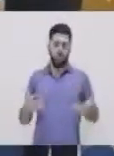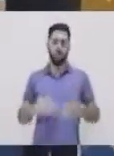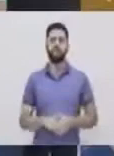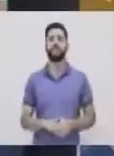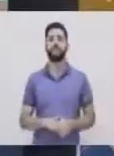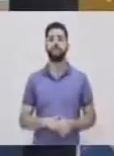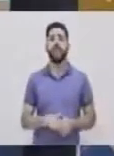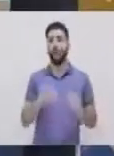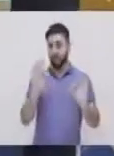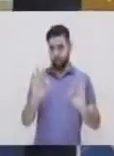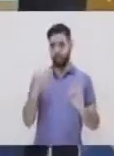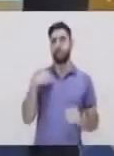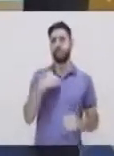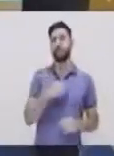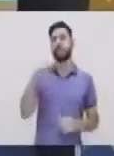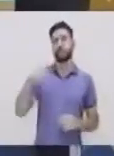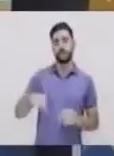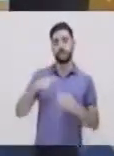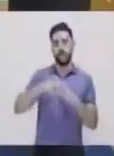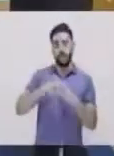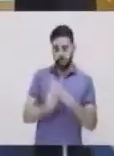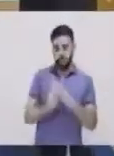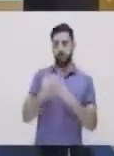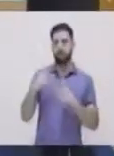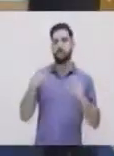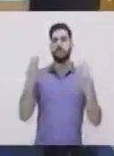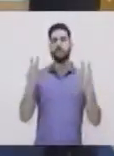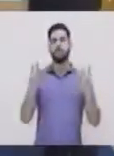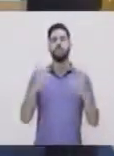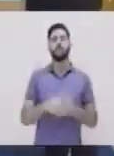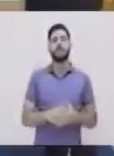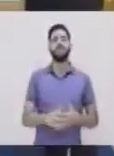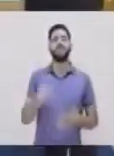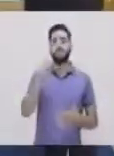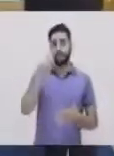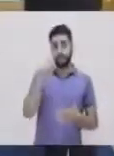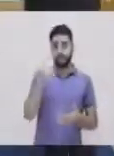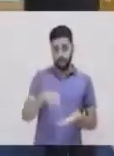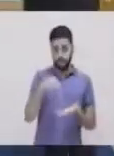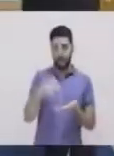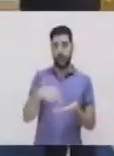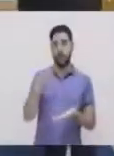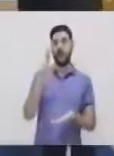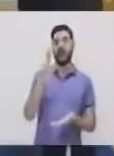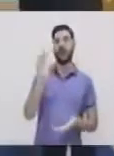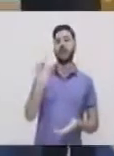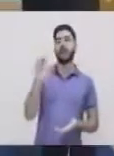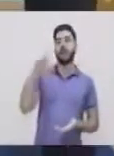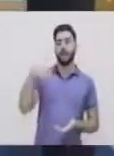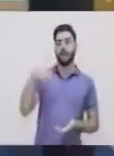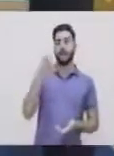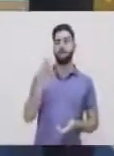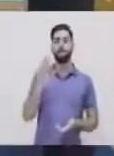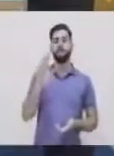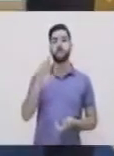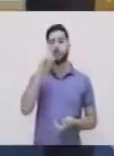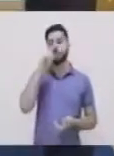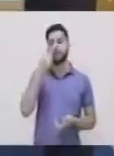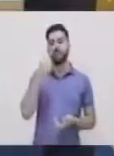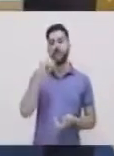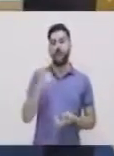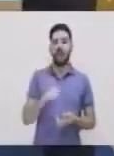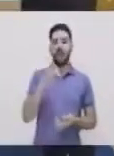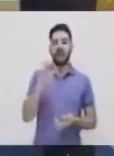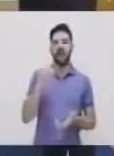de lleno a nuestro tema, que es el reportaje. El reportaje es parte del texto periodístico. ¿Qué ves tú o qué crees tú que es un